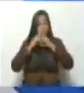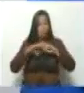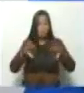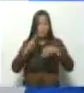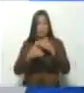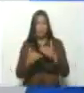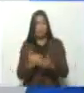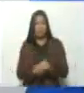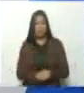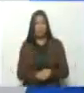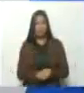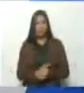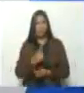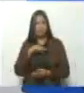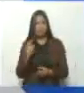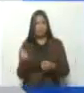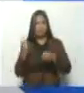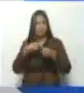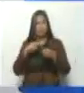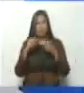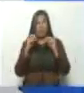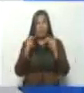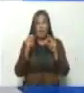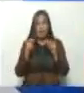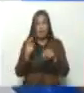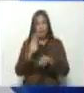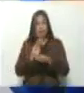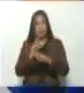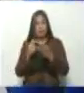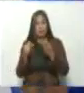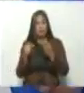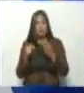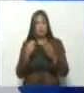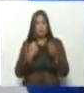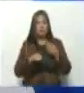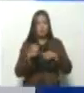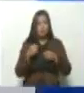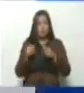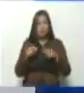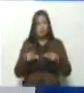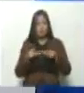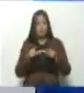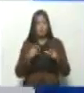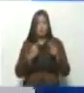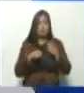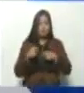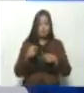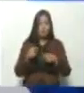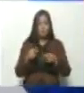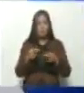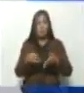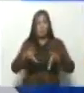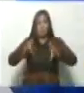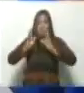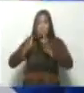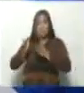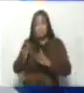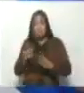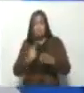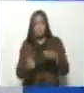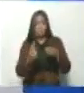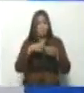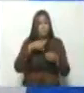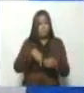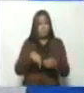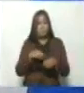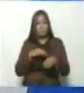difundiendo, se ha venido incluso alertando a los distintos comercios, zonas residenciales, conjuntos residenciales, urbanismo, que forman parte